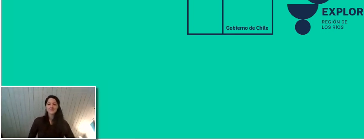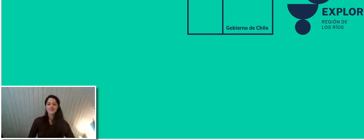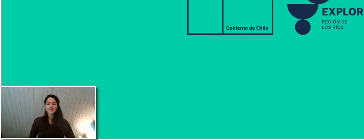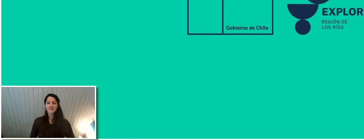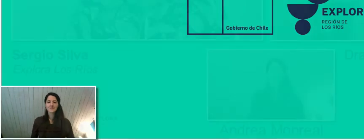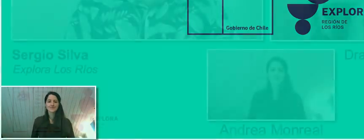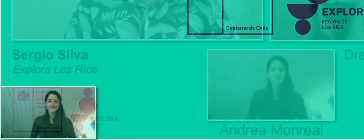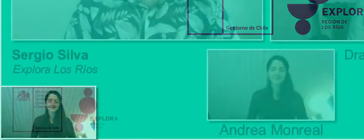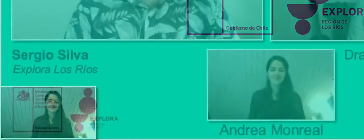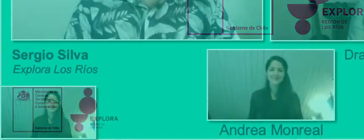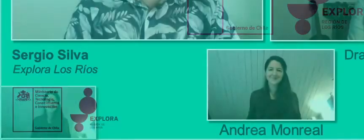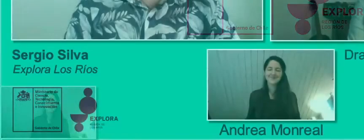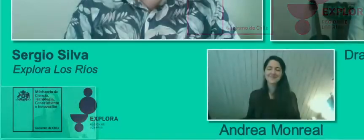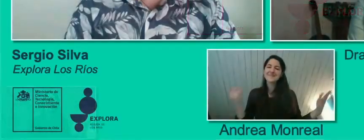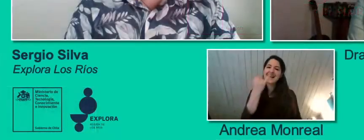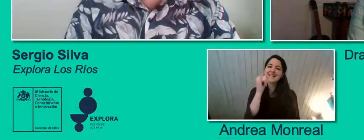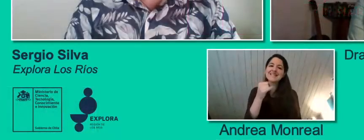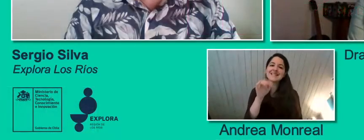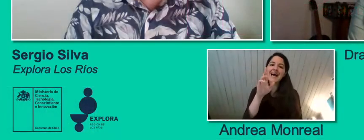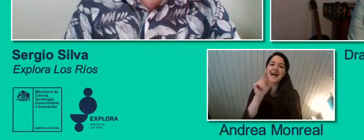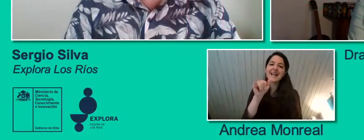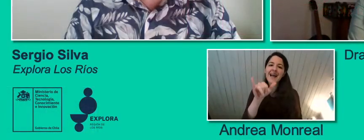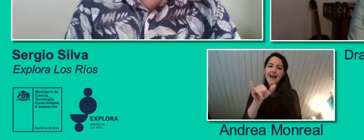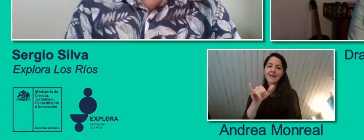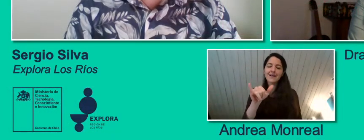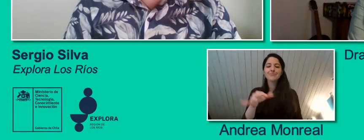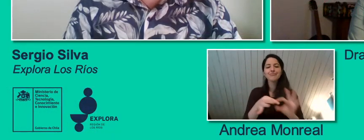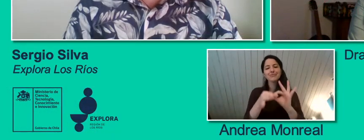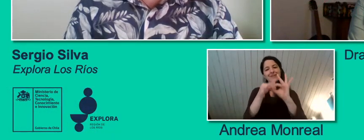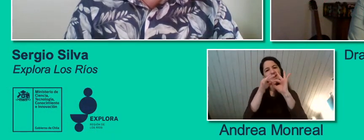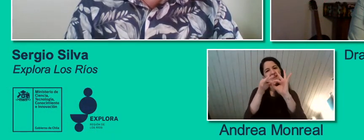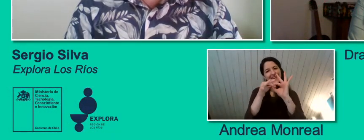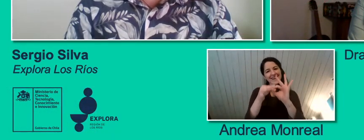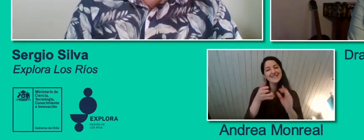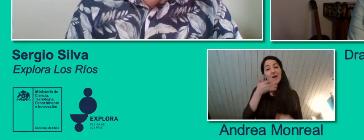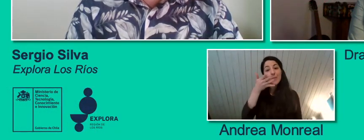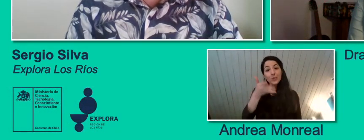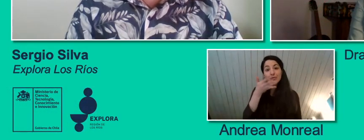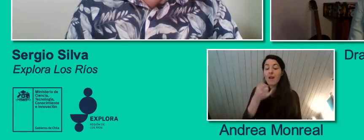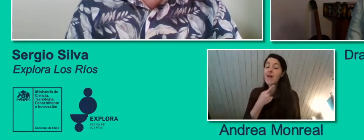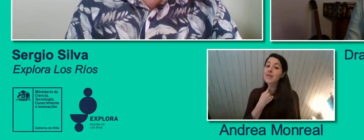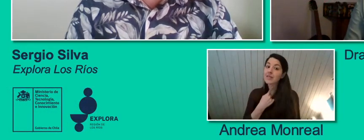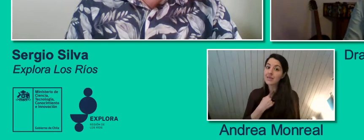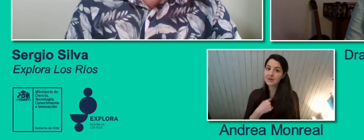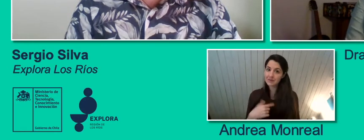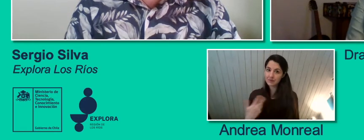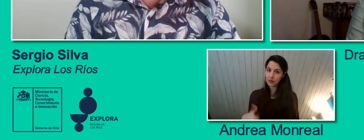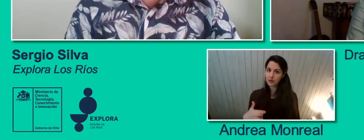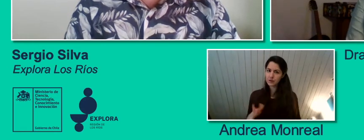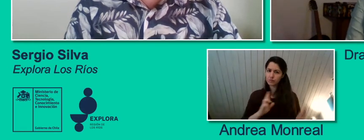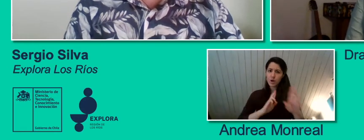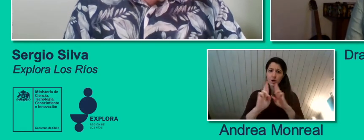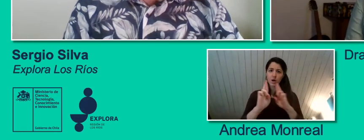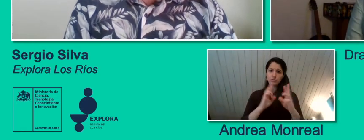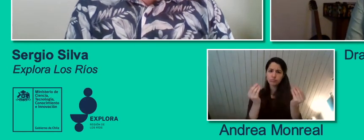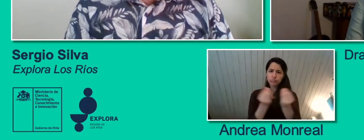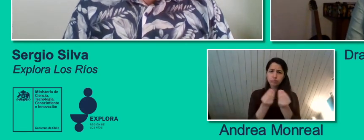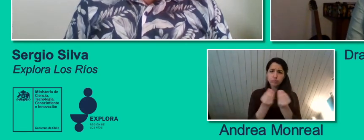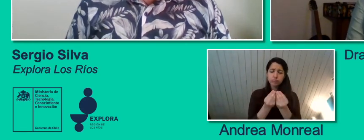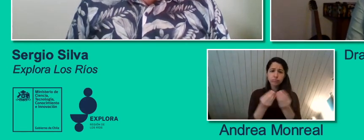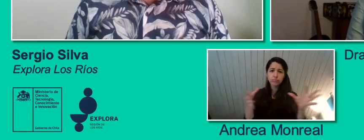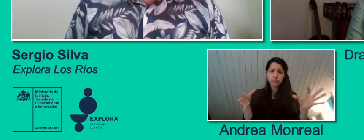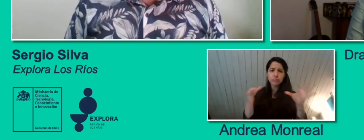Saray, muchas gracias por tu charla. Interesante, un sinfín de relaciones que se presentan,